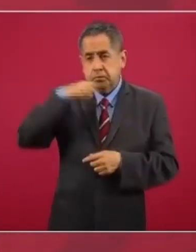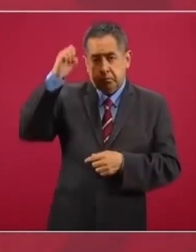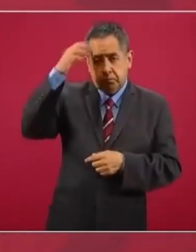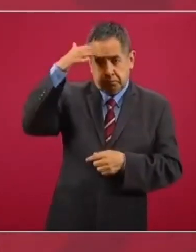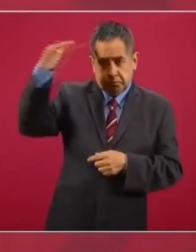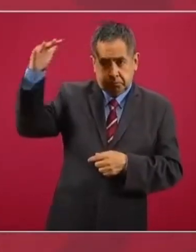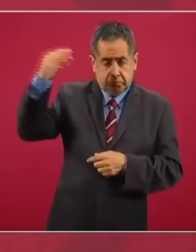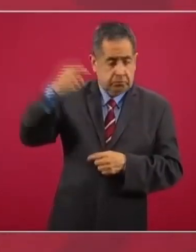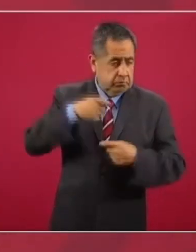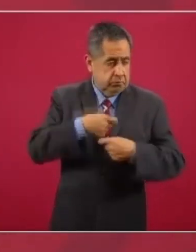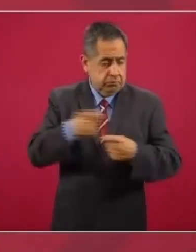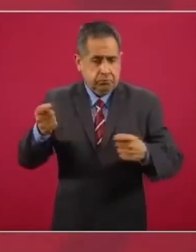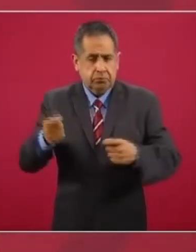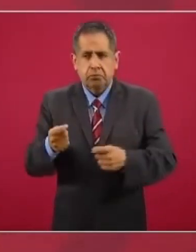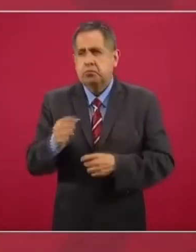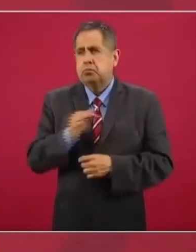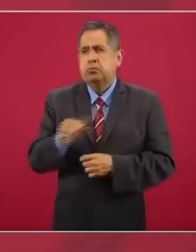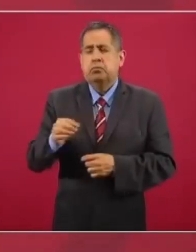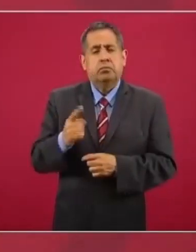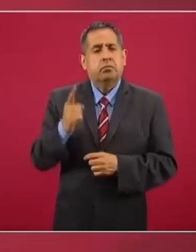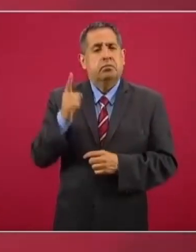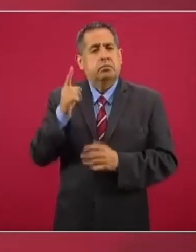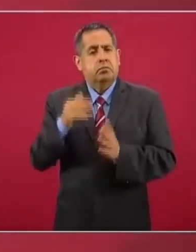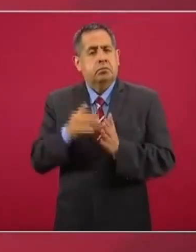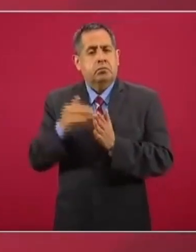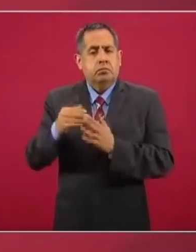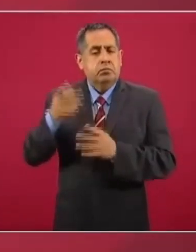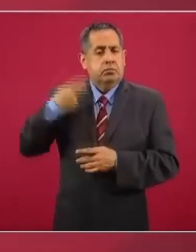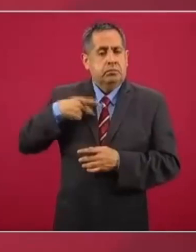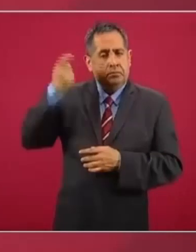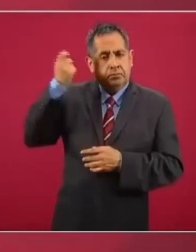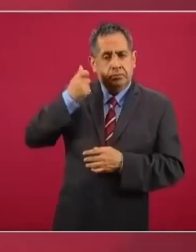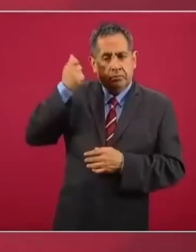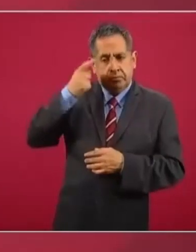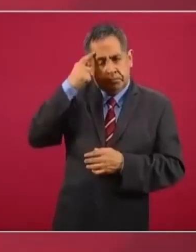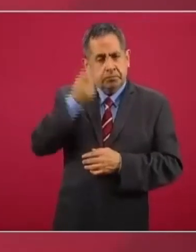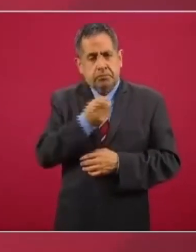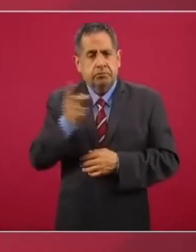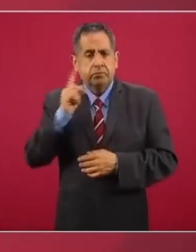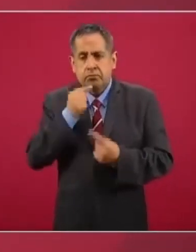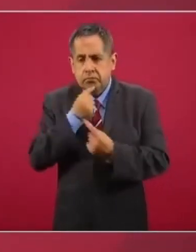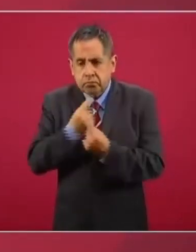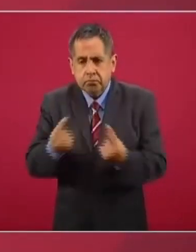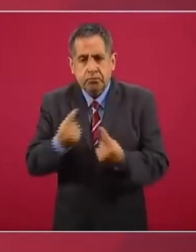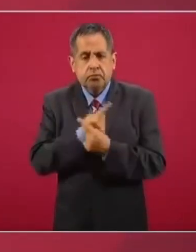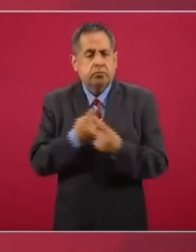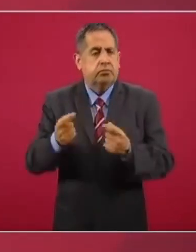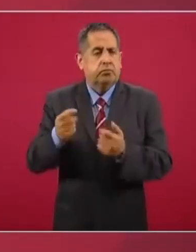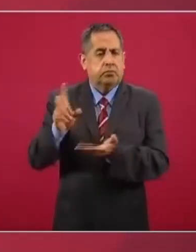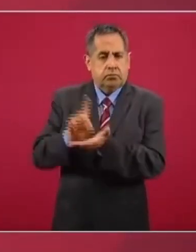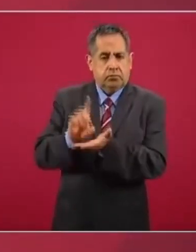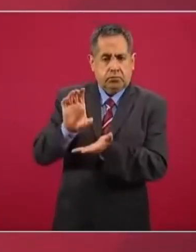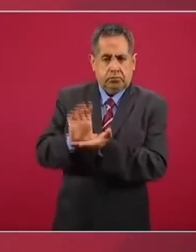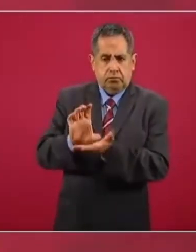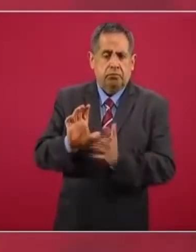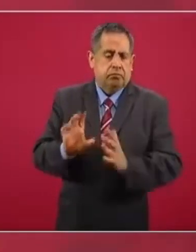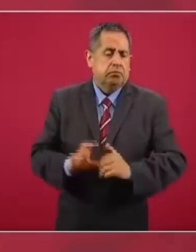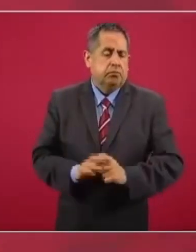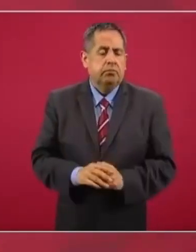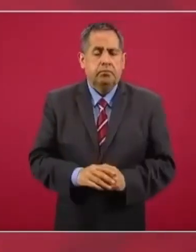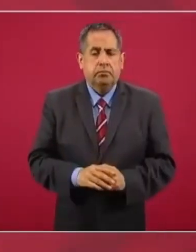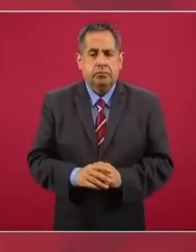mayores y cerca de 1 millón de pensiones a niñas y a niños con discapacidad.